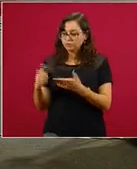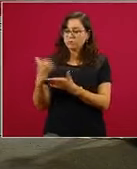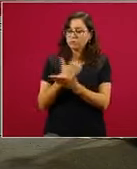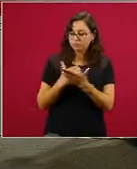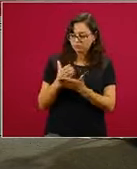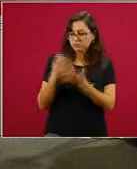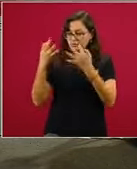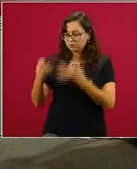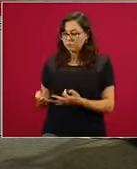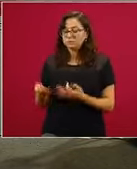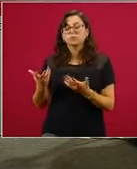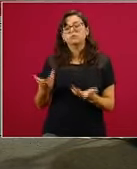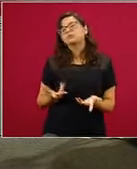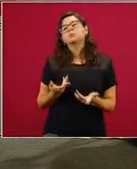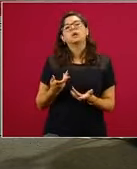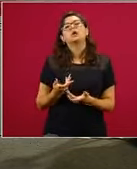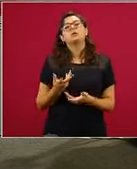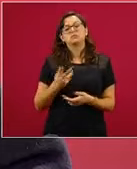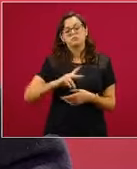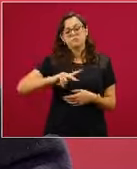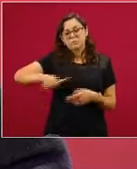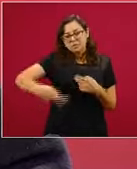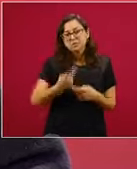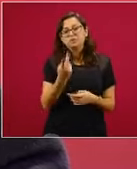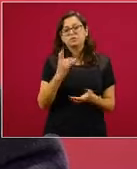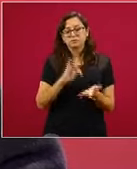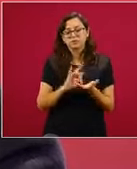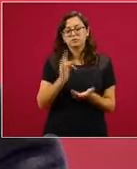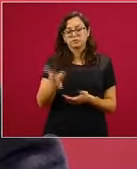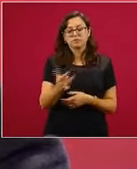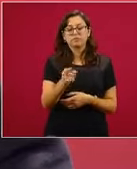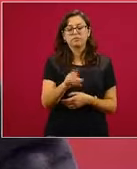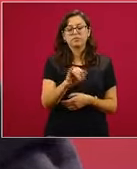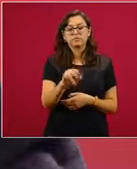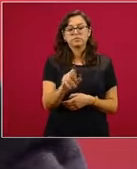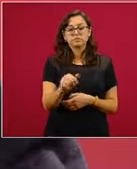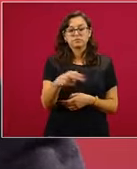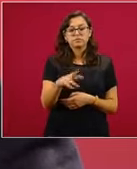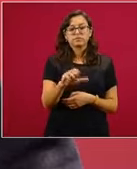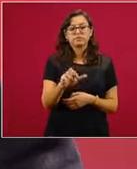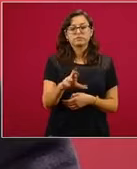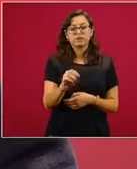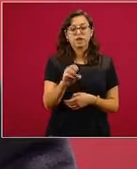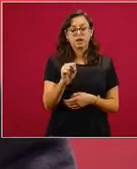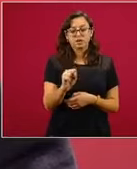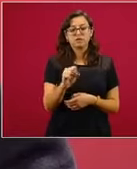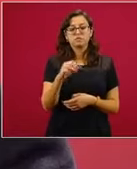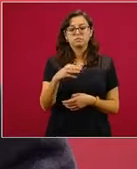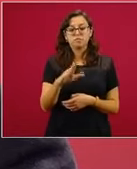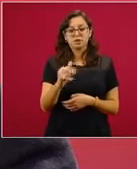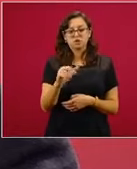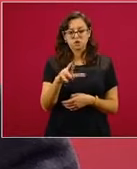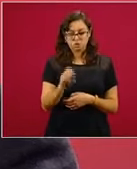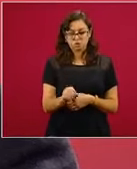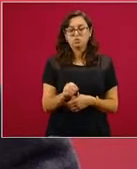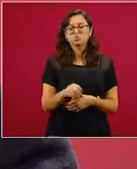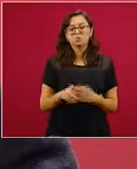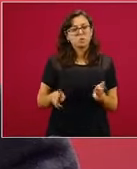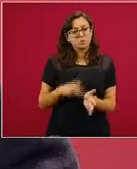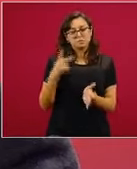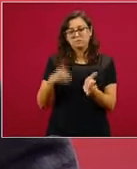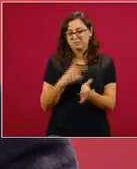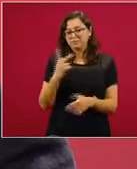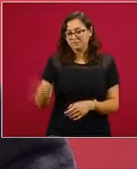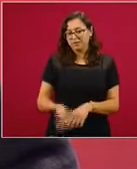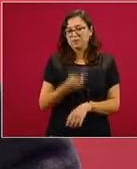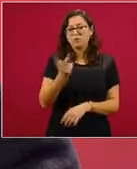los productos. La pregunta la agradezco, Juan Carlos Machorro de AM Noticias Querétaro, la ha hecho en otras ocasiones, y es importante no perder